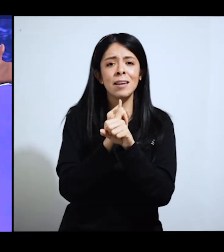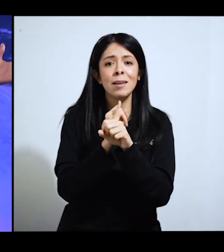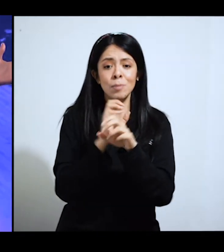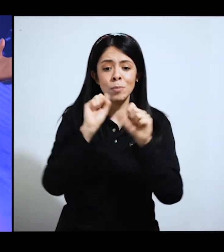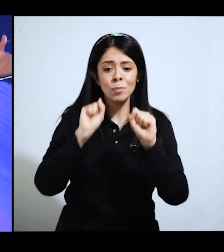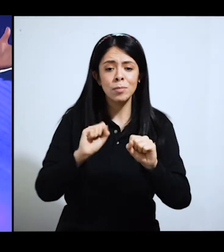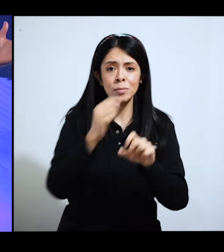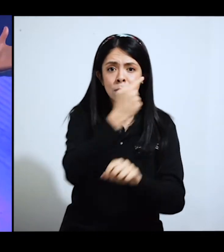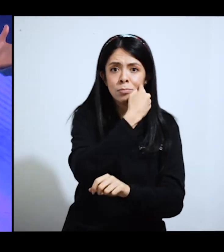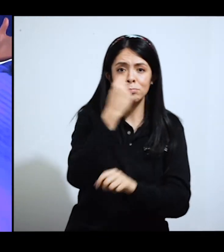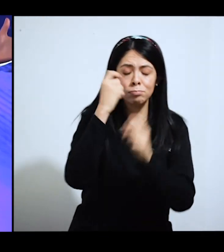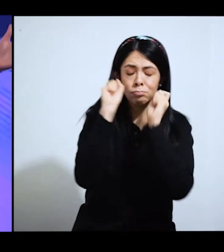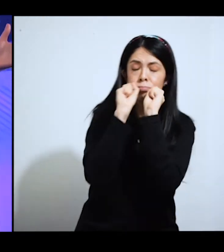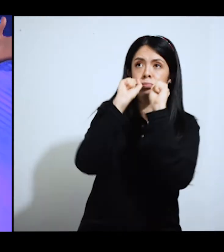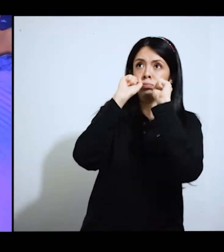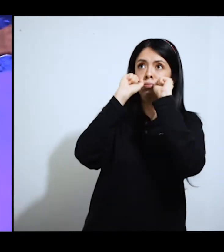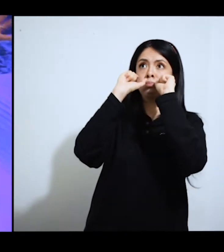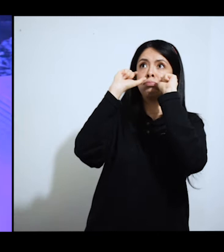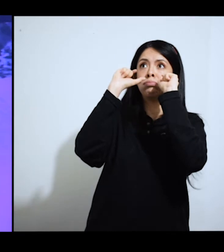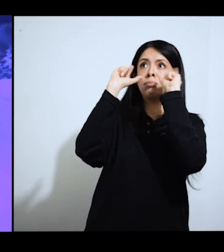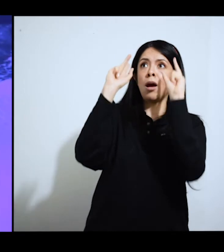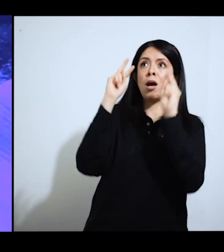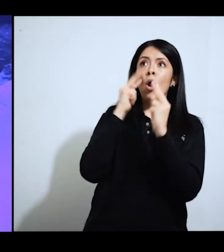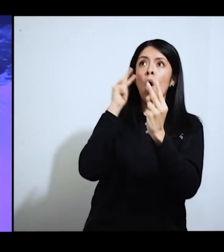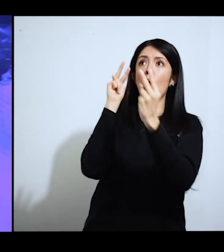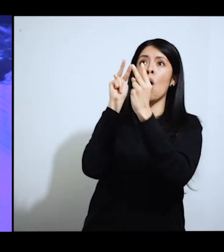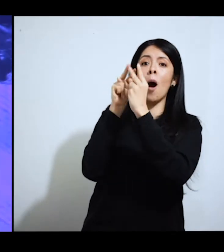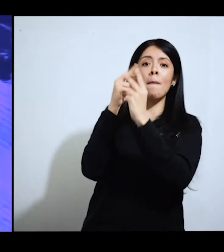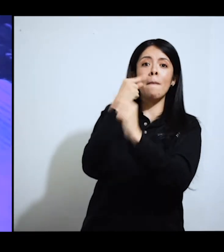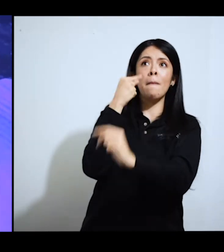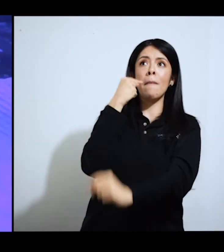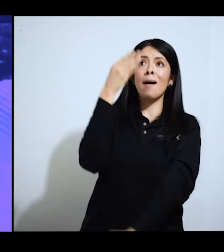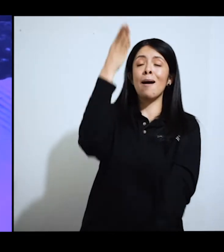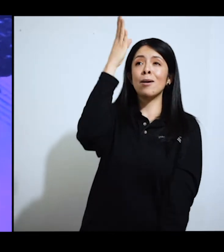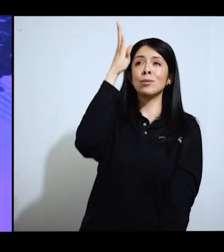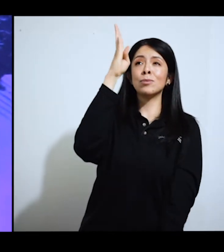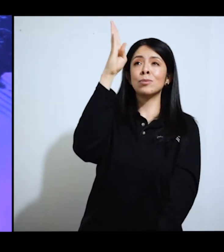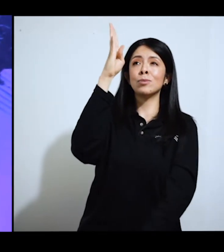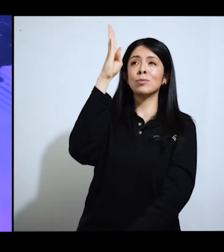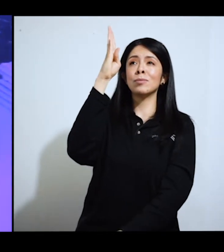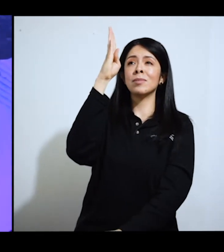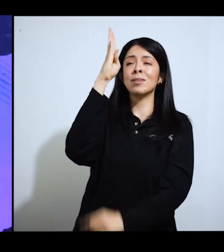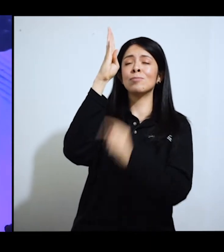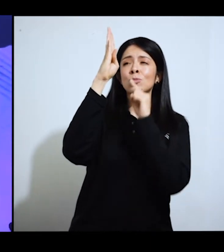iglesia es que tú abras nuestros ojos y hoy podamos conocer a ese Padre